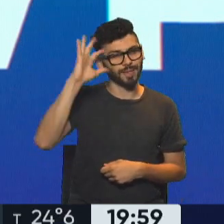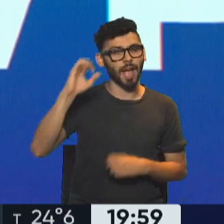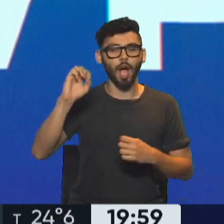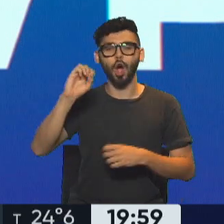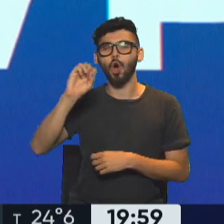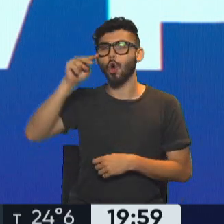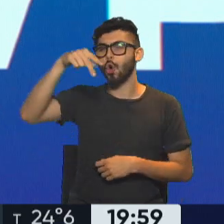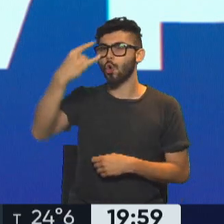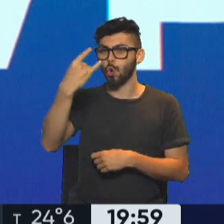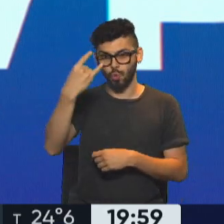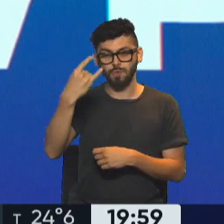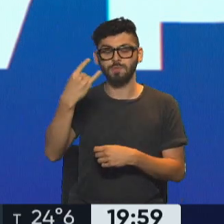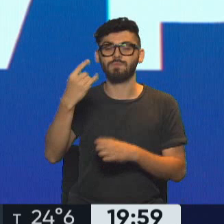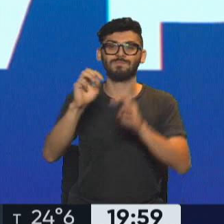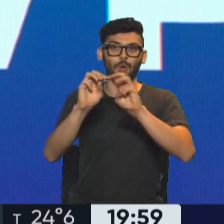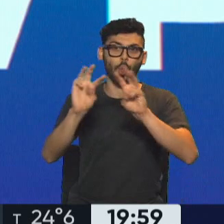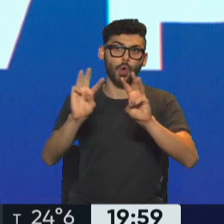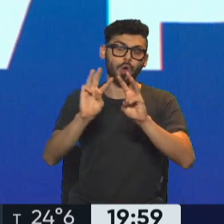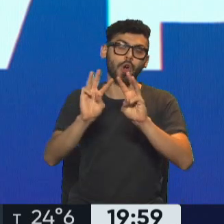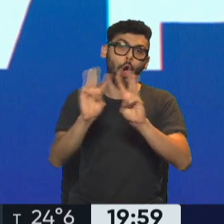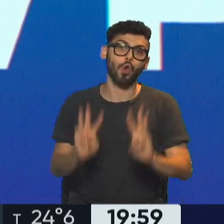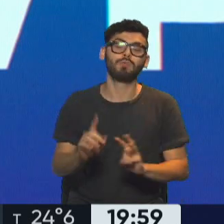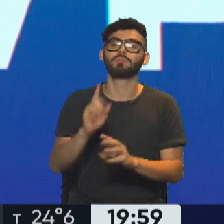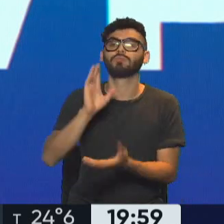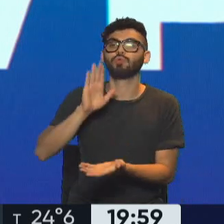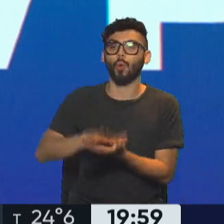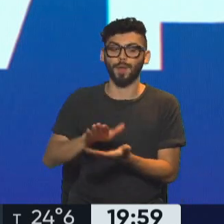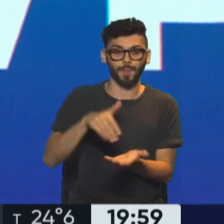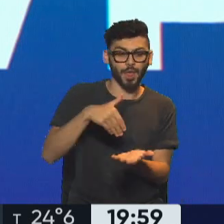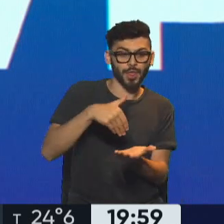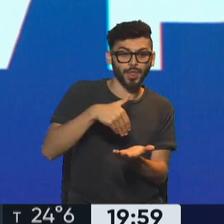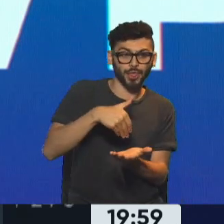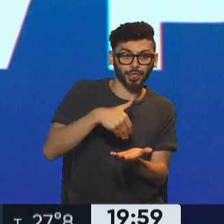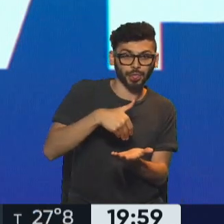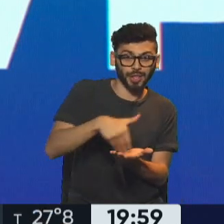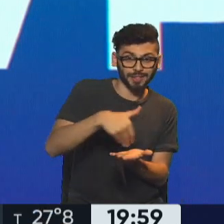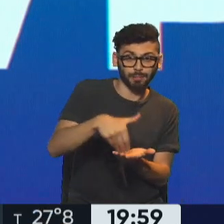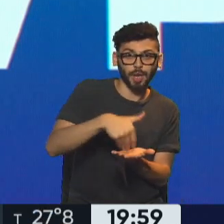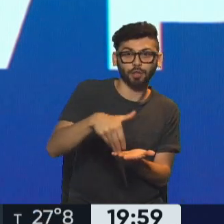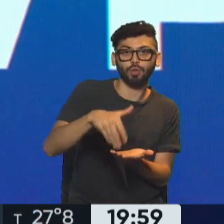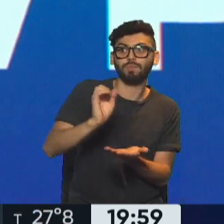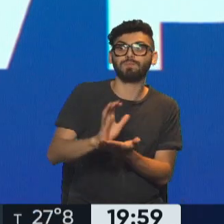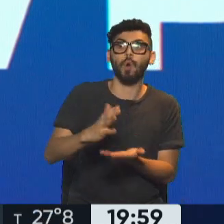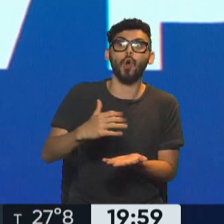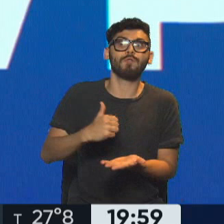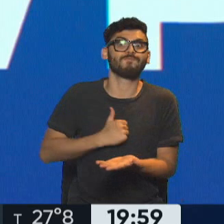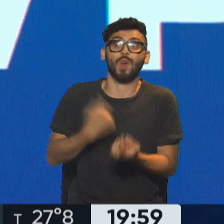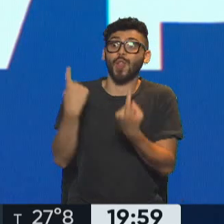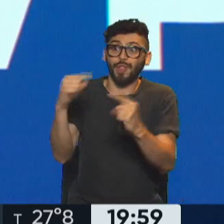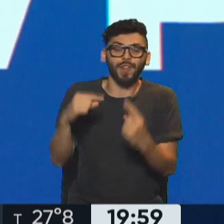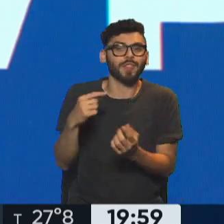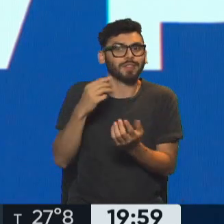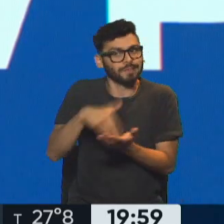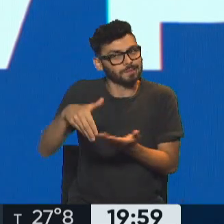sobre esta cuestión de la eliminación sobre la discriminación o la intolerancia por el culto en esta ocasión